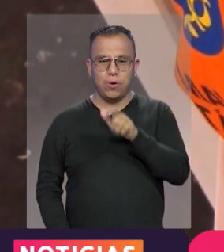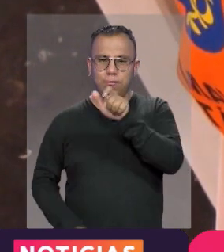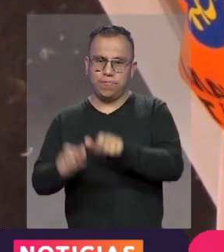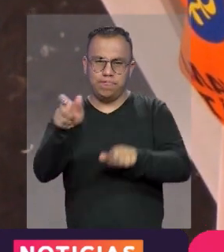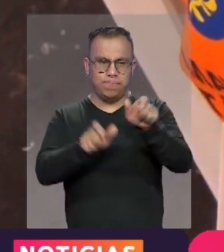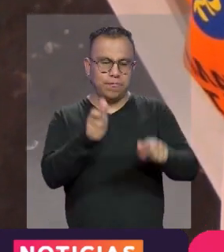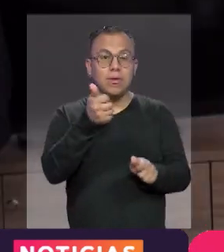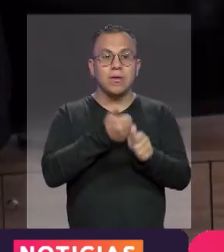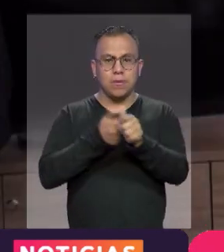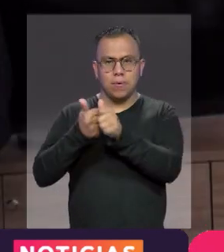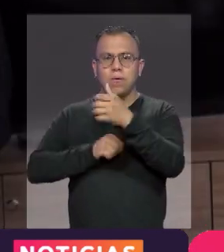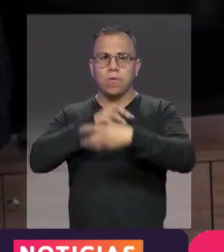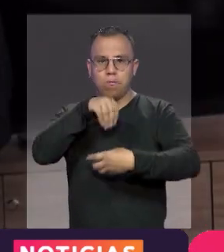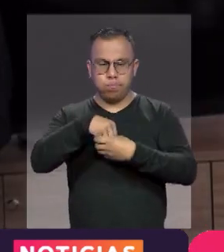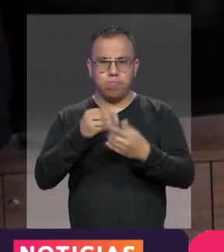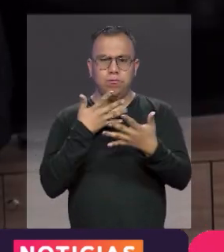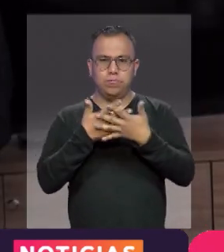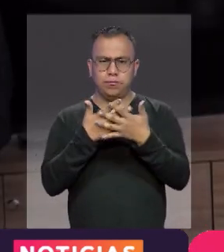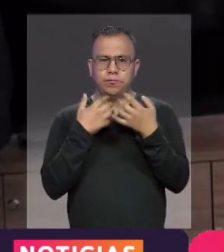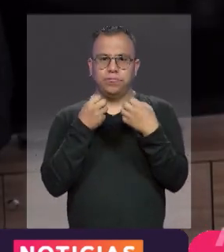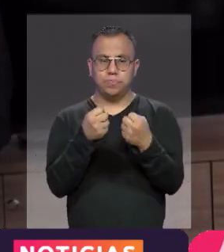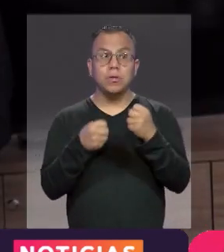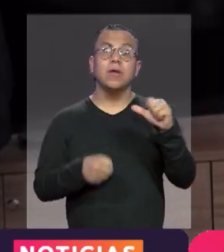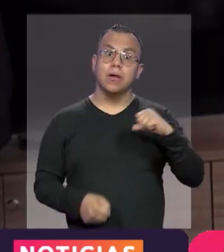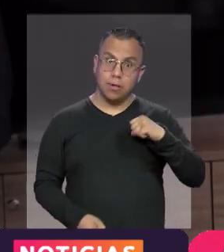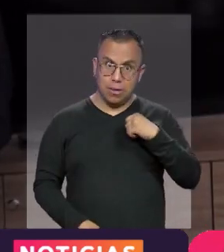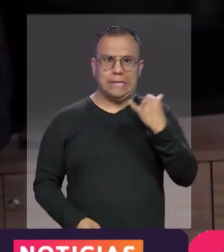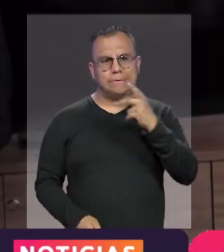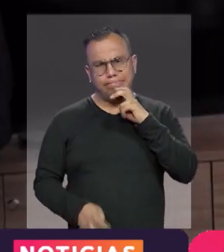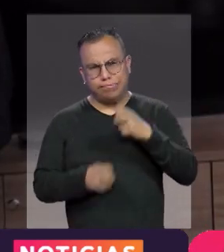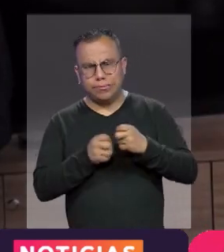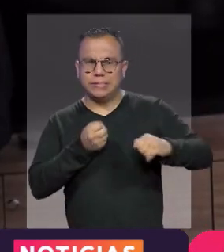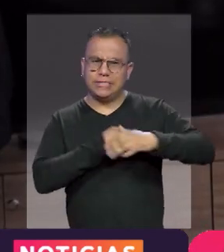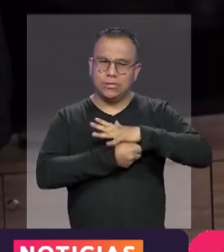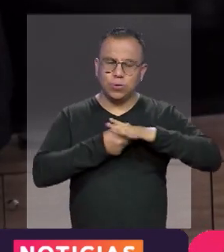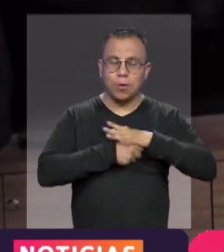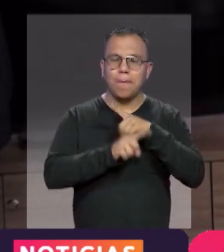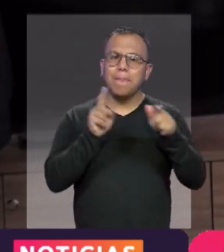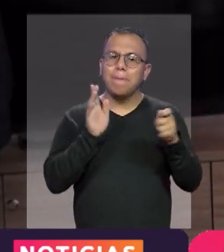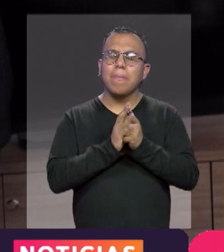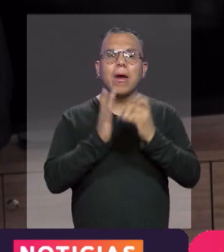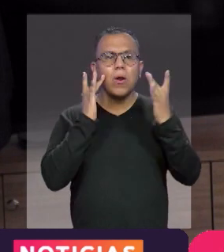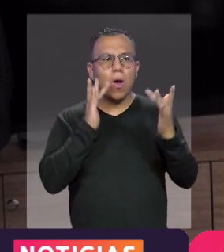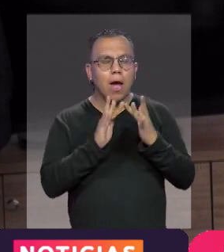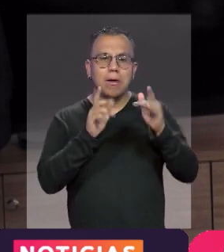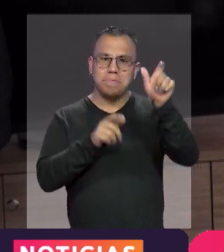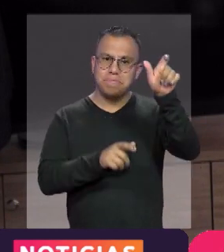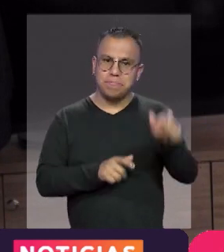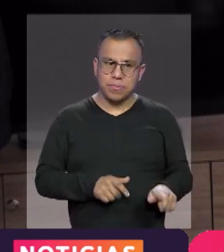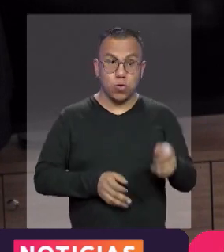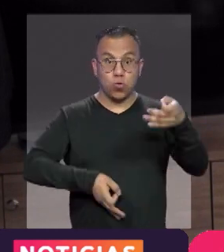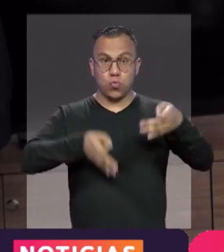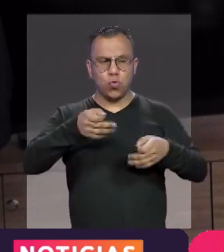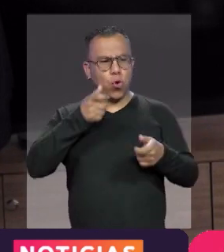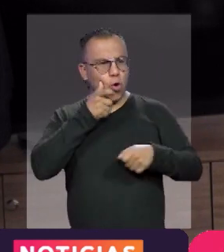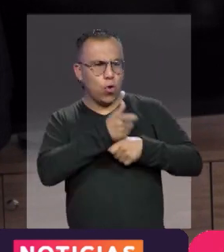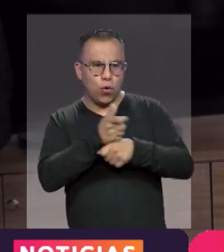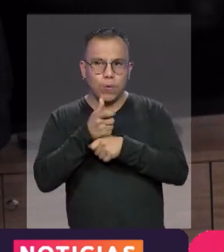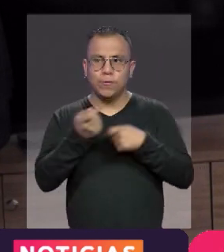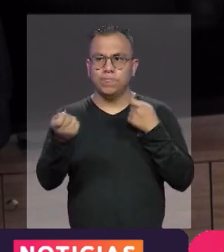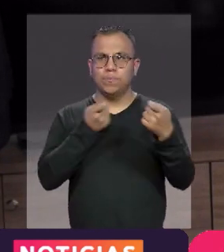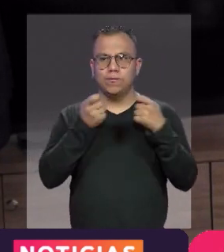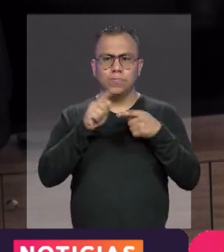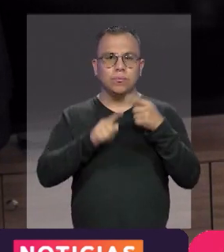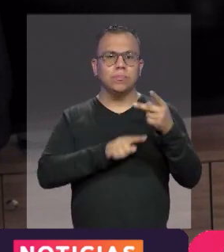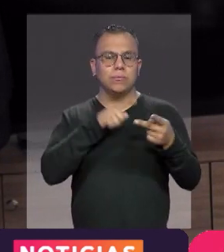privado de la libertad. Tenemos obviamente privados de la libertad complicados, pero el trato que tiene el cuerpo de custodia de vigilancia y el trato